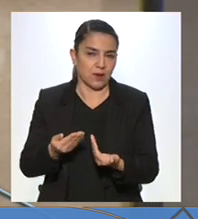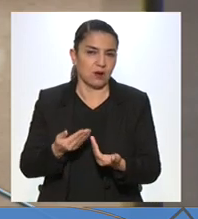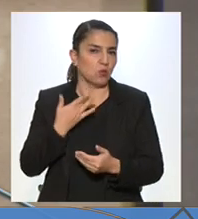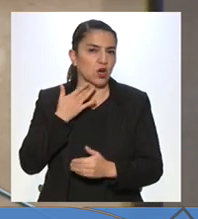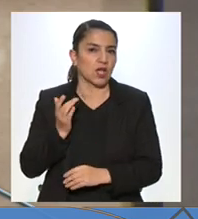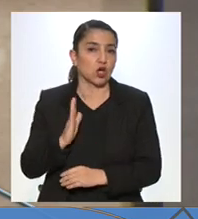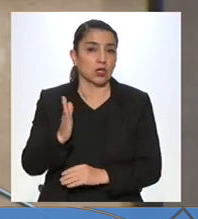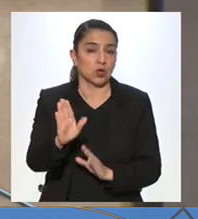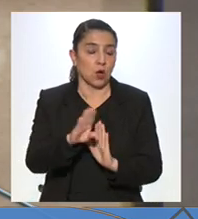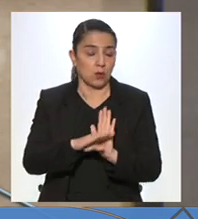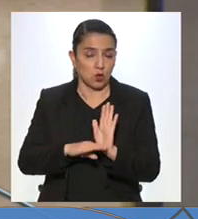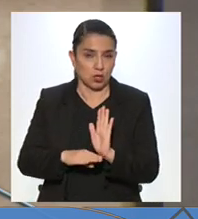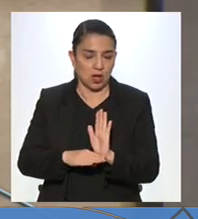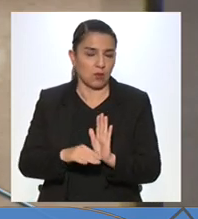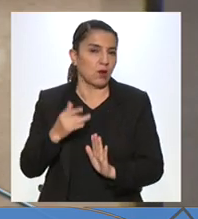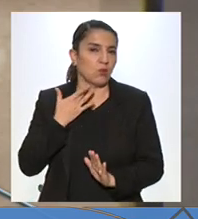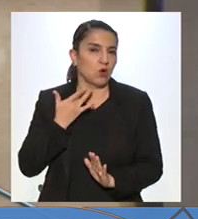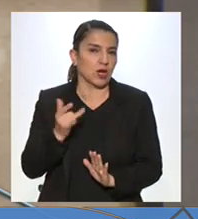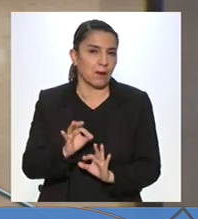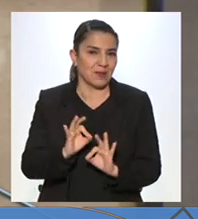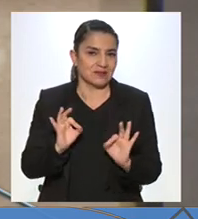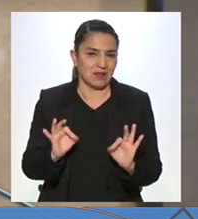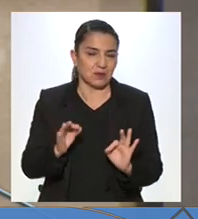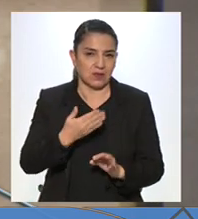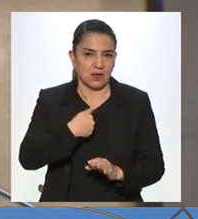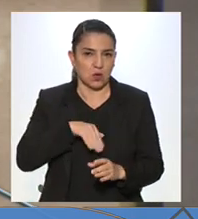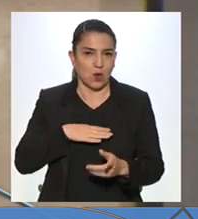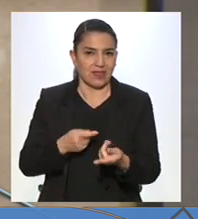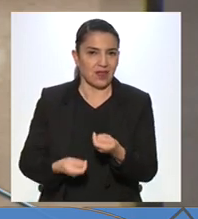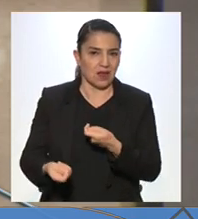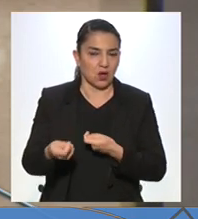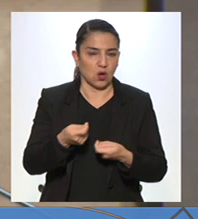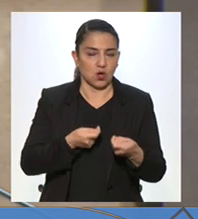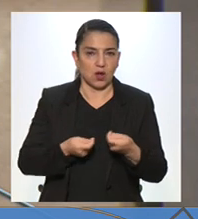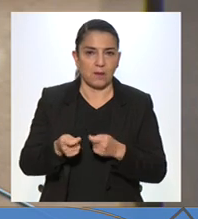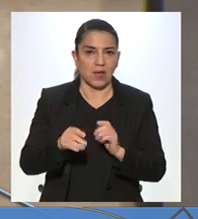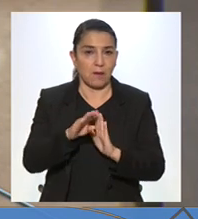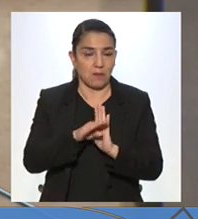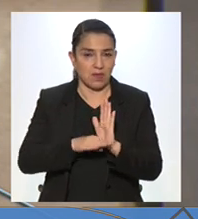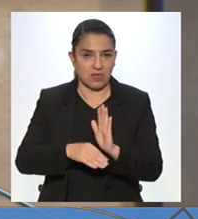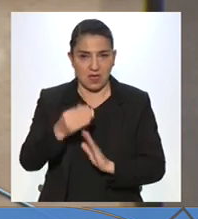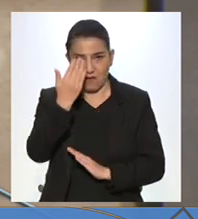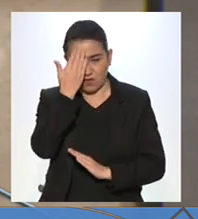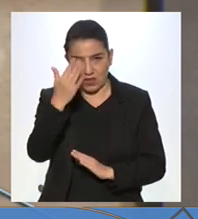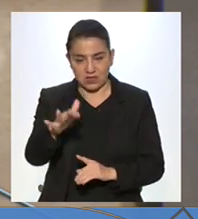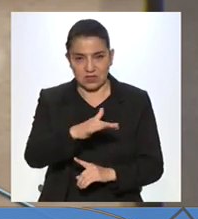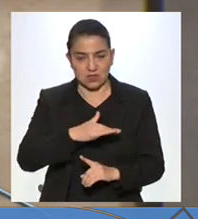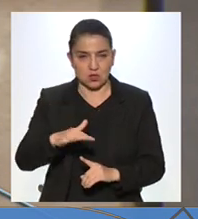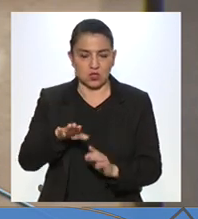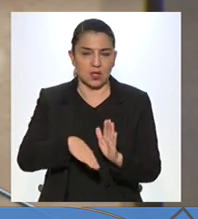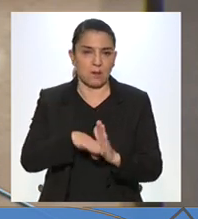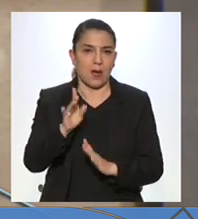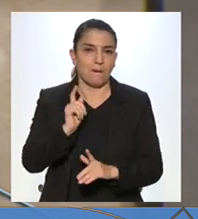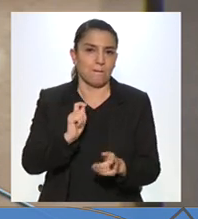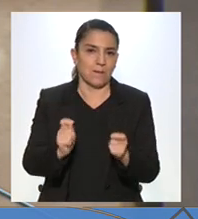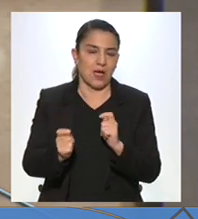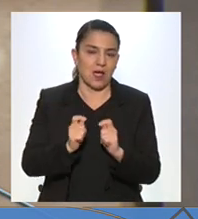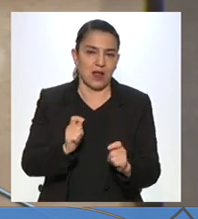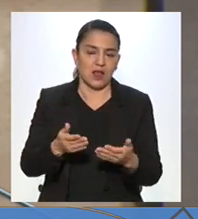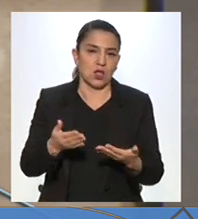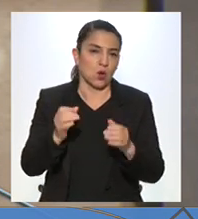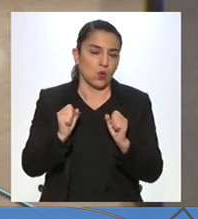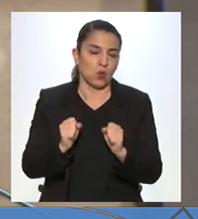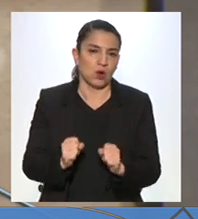continúa? Fundamentalmente porque nuestra economía, en la medida que enfrenta situaciones de mayor riesgo, tiene que tener capacidad para